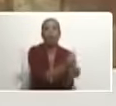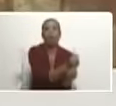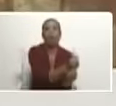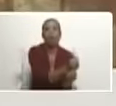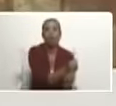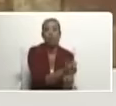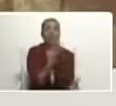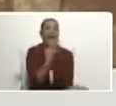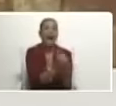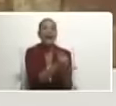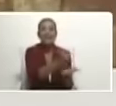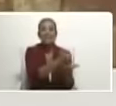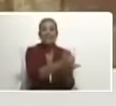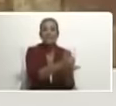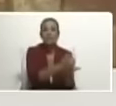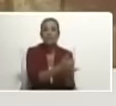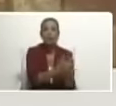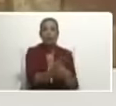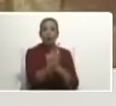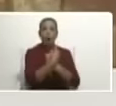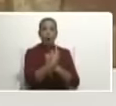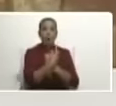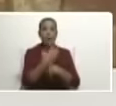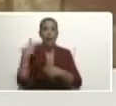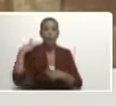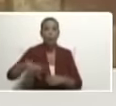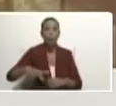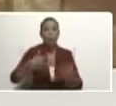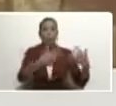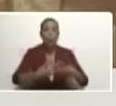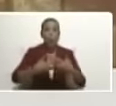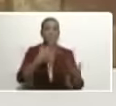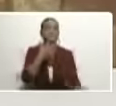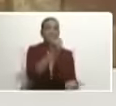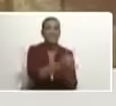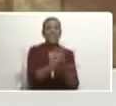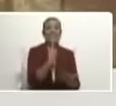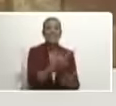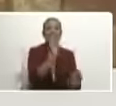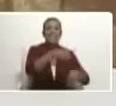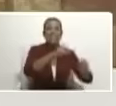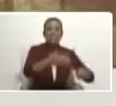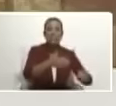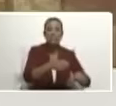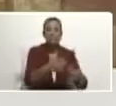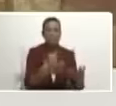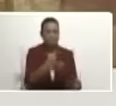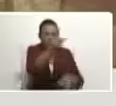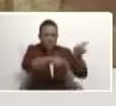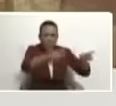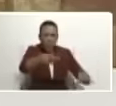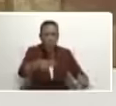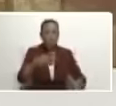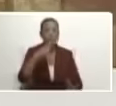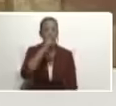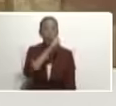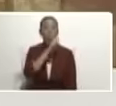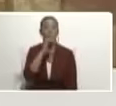Amén. Ante una orden de la Casa Blanca. Amén. Esta gente, la de los